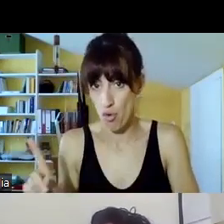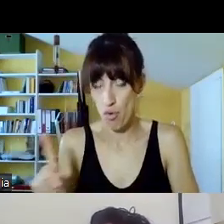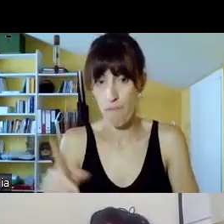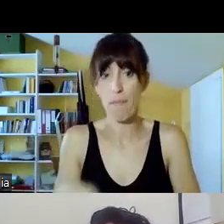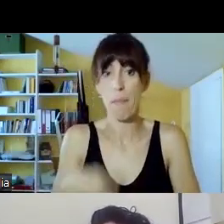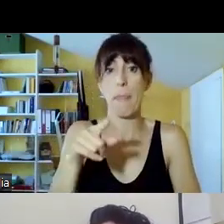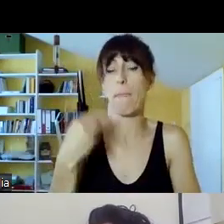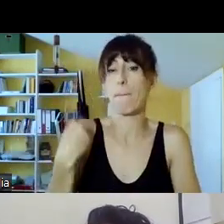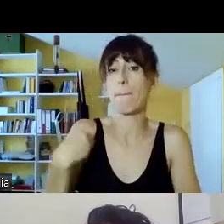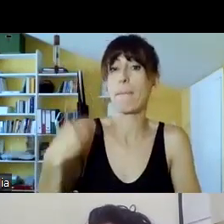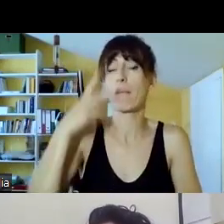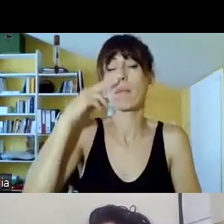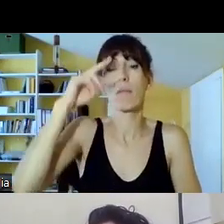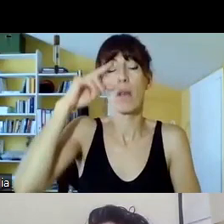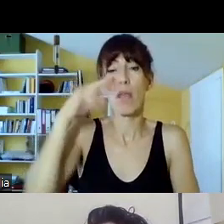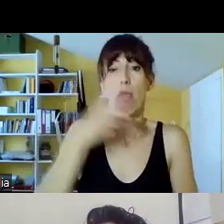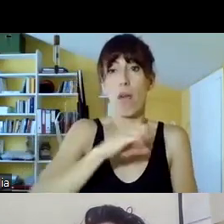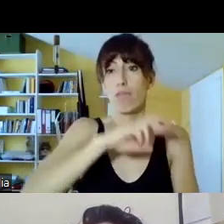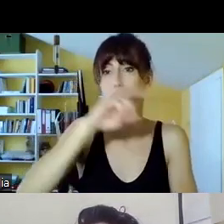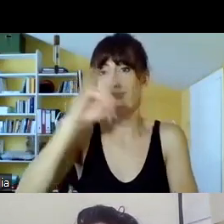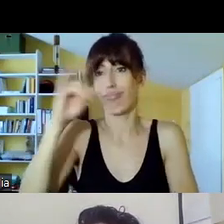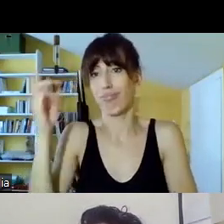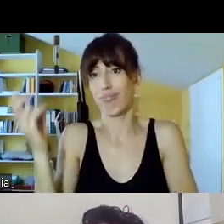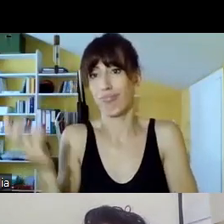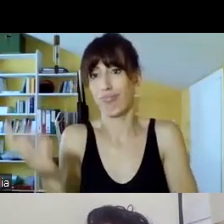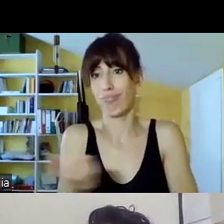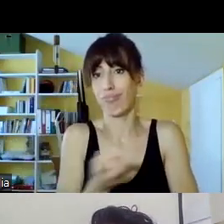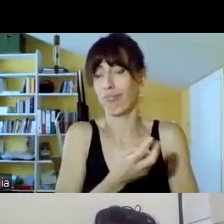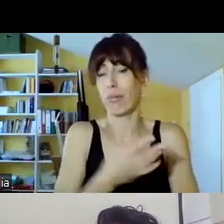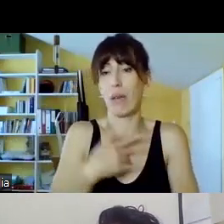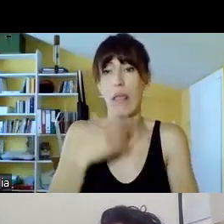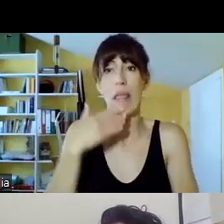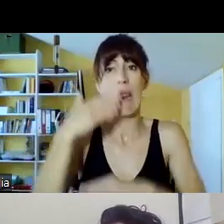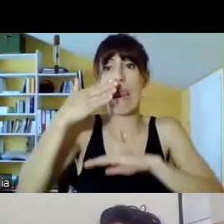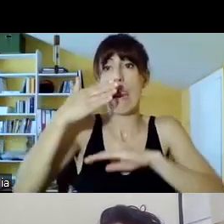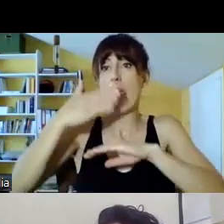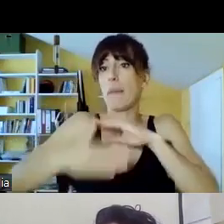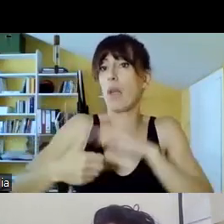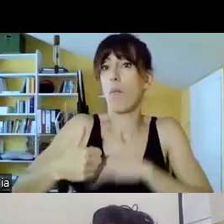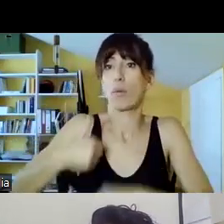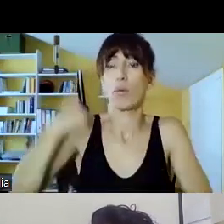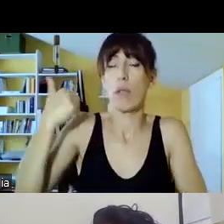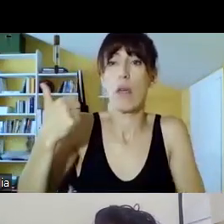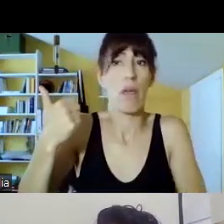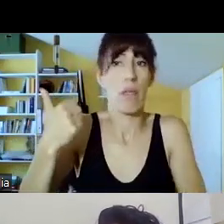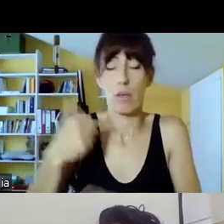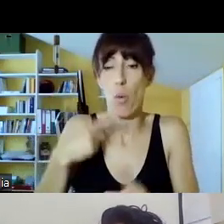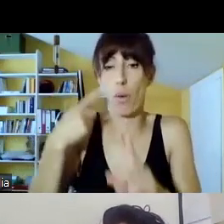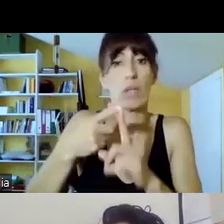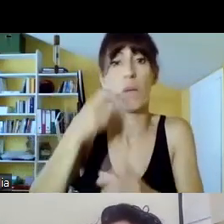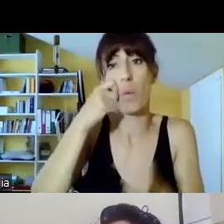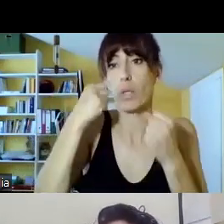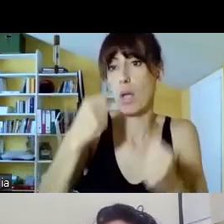experiencia múltiple de discriminación limita las oportunidades de las personas para gozar de buena salud.